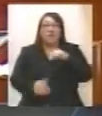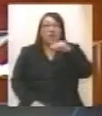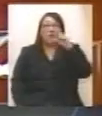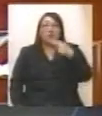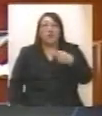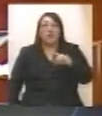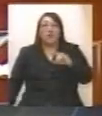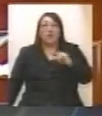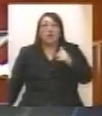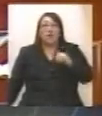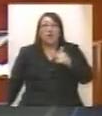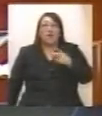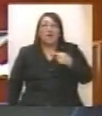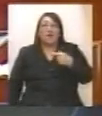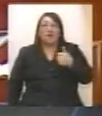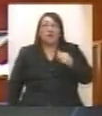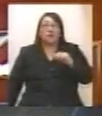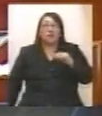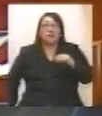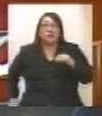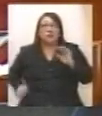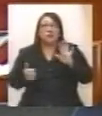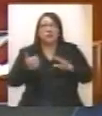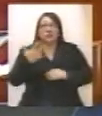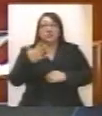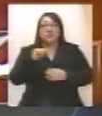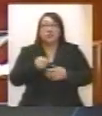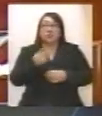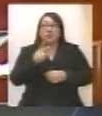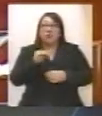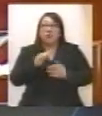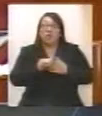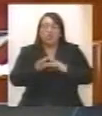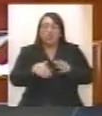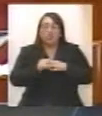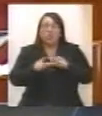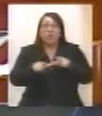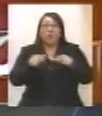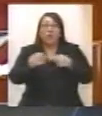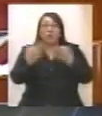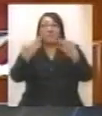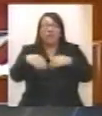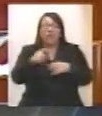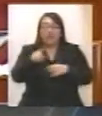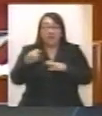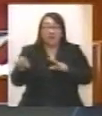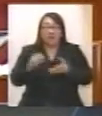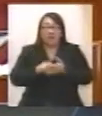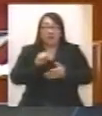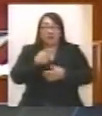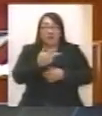Guayaga, 65,2 millones a las zonas de frontera, generando